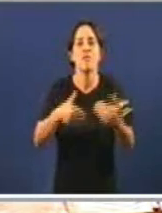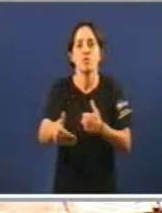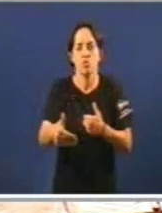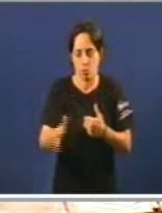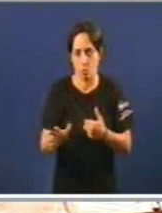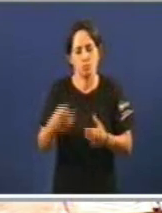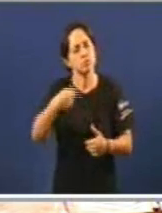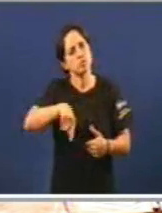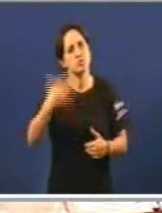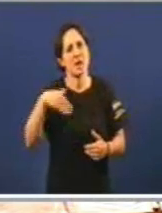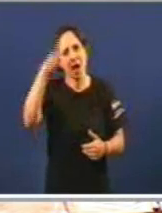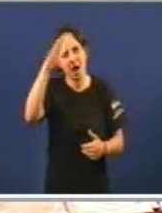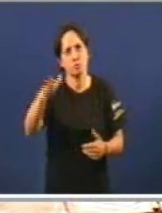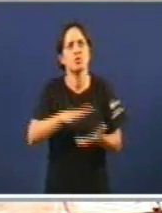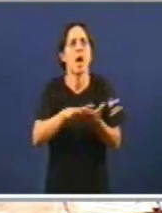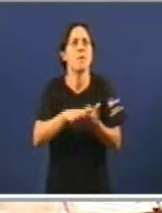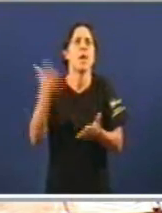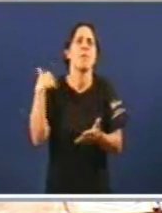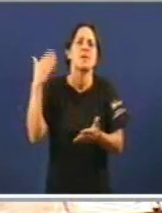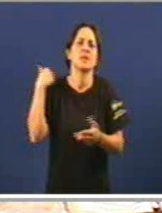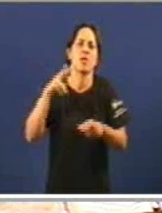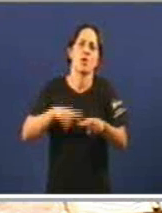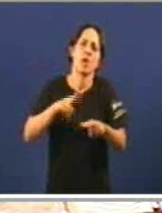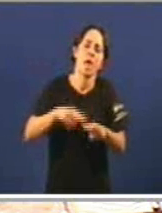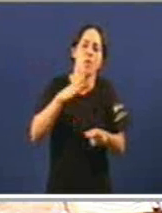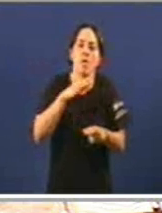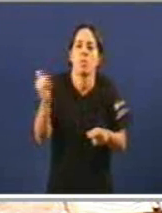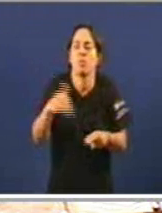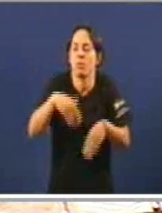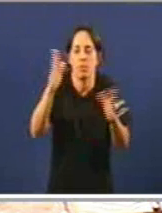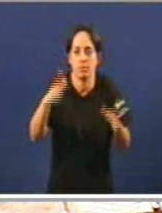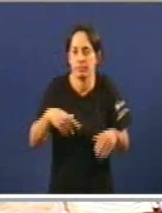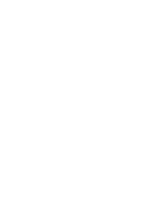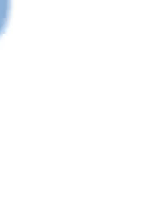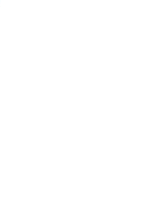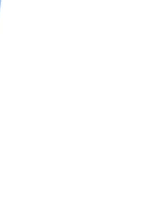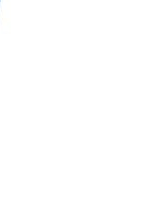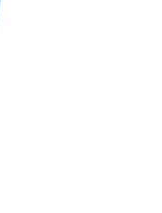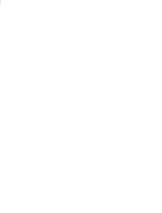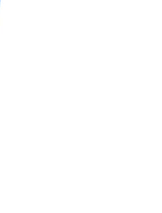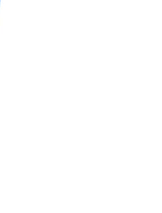cansados é que nos falen dun pasado negro, azul. Gracias, señor Rivas.